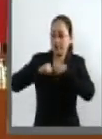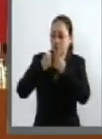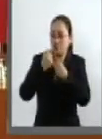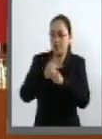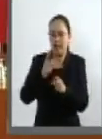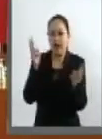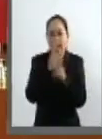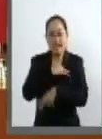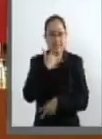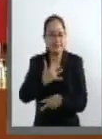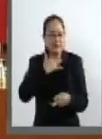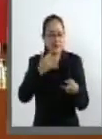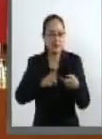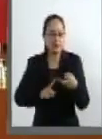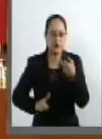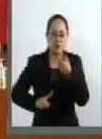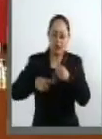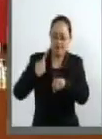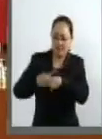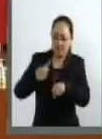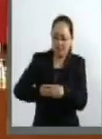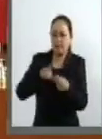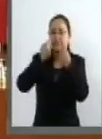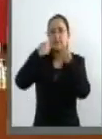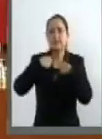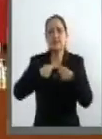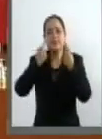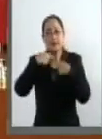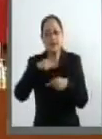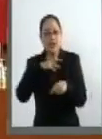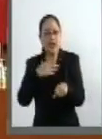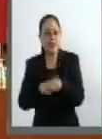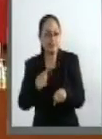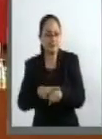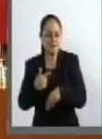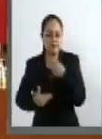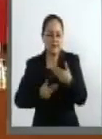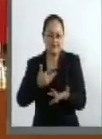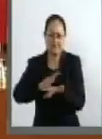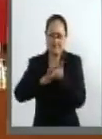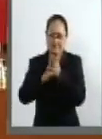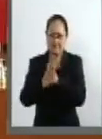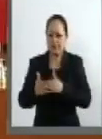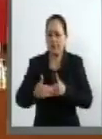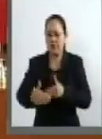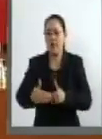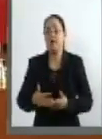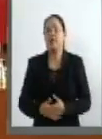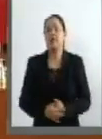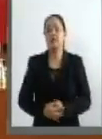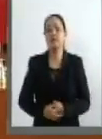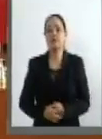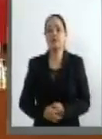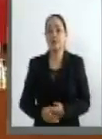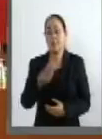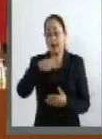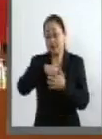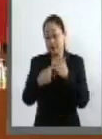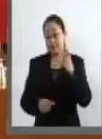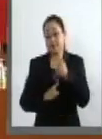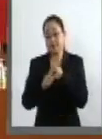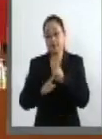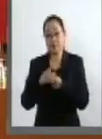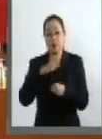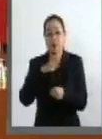aire, así como enfermedades en las vías respiratorias y crónicas degenerativas. Todos estos problemas se traducen